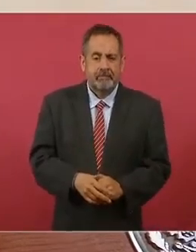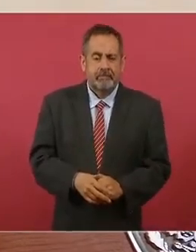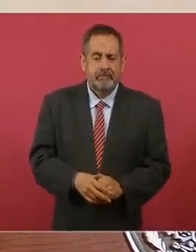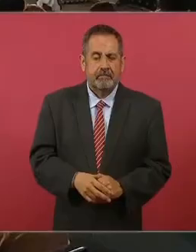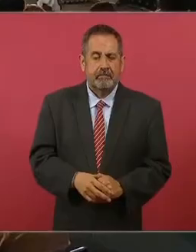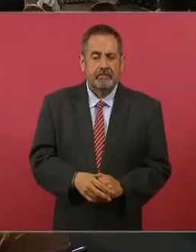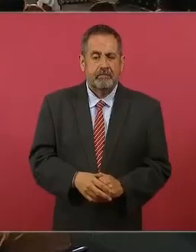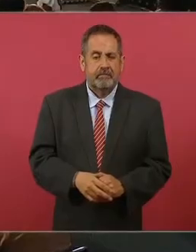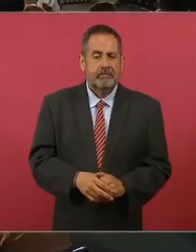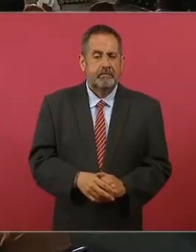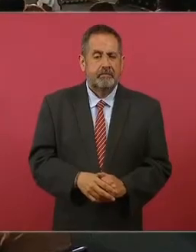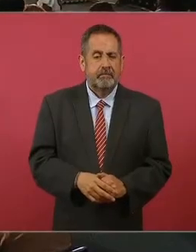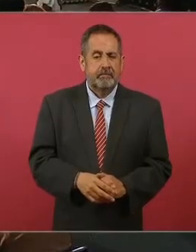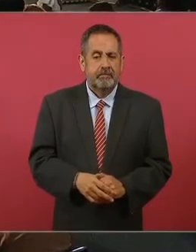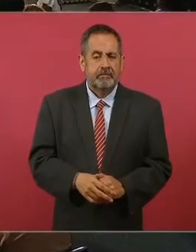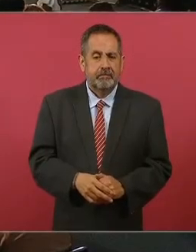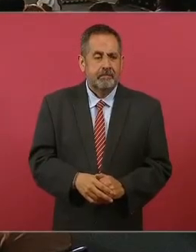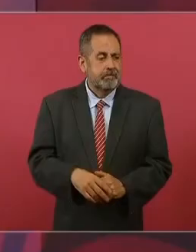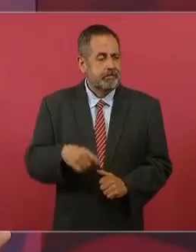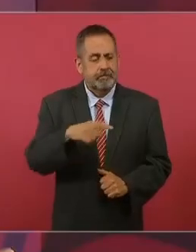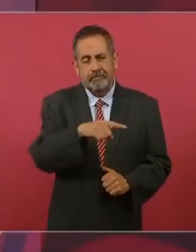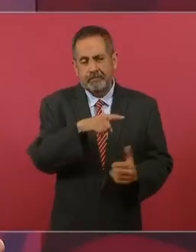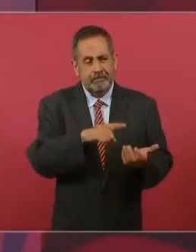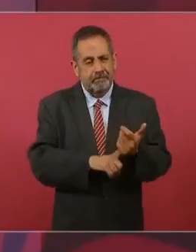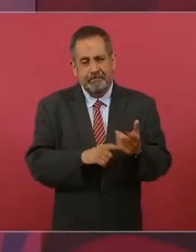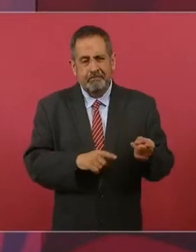Pero es mucha el hambre